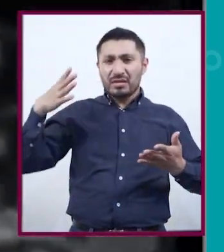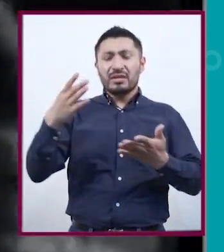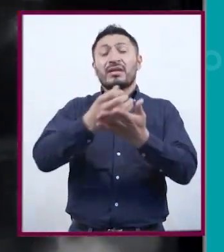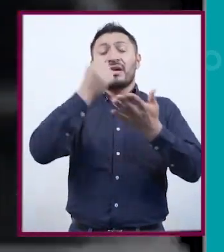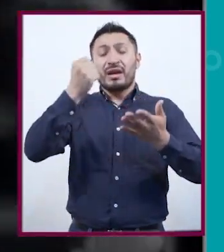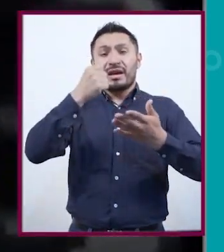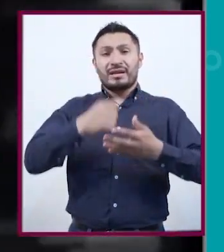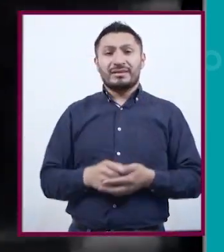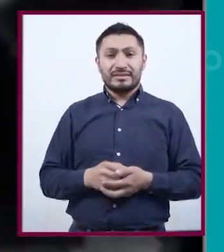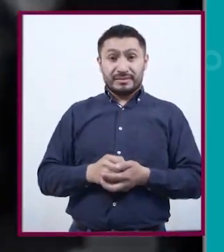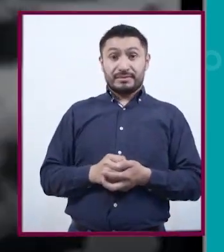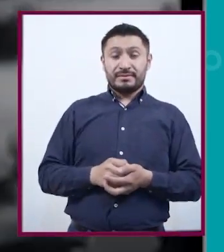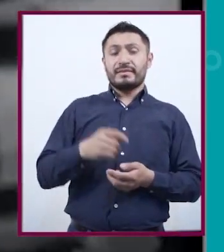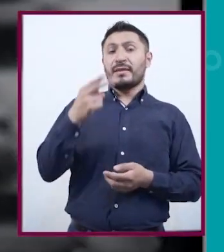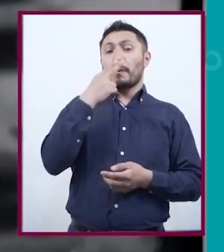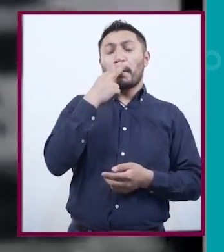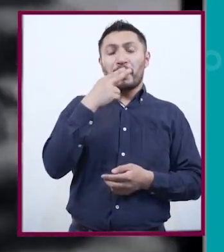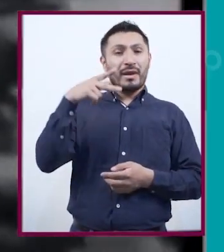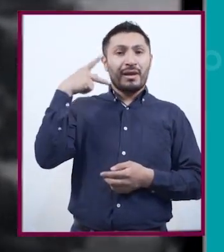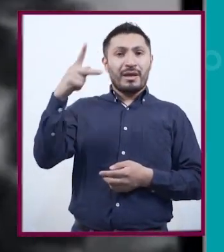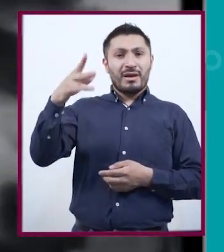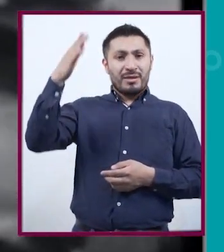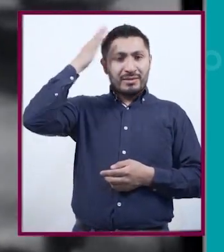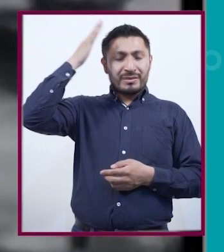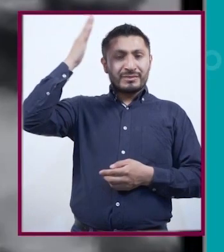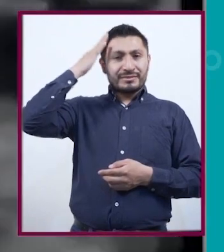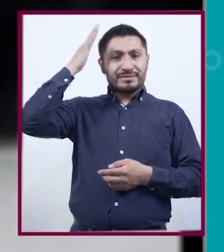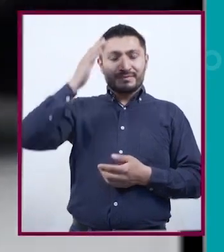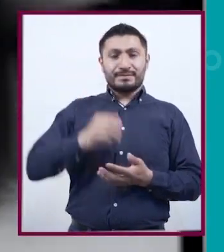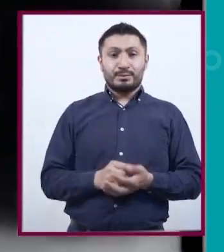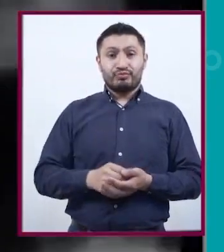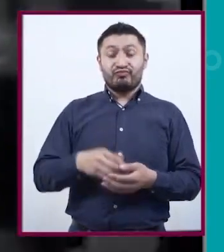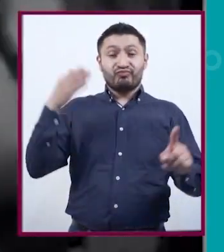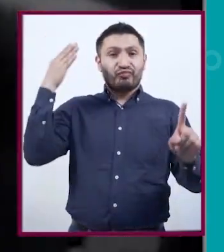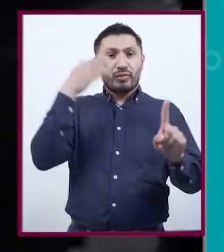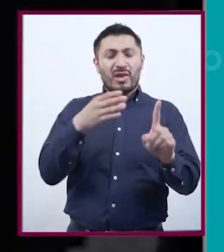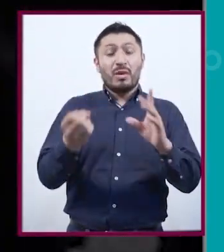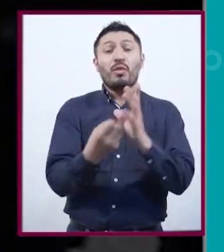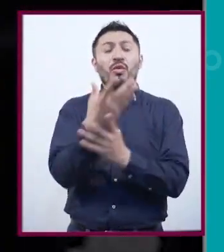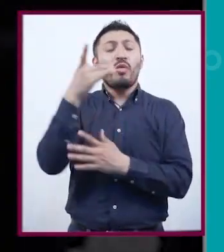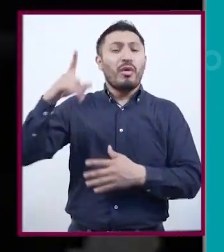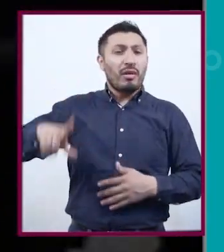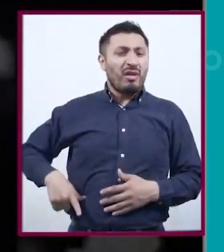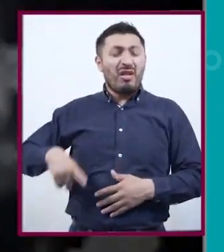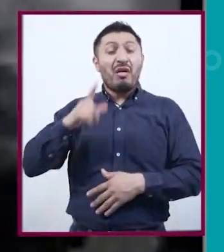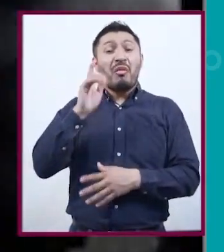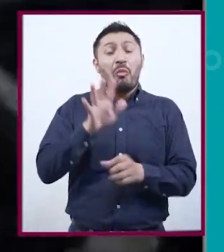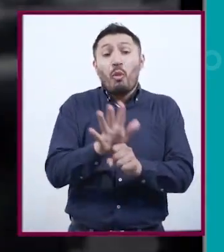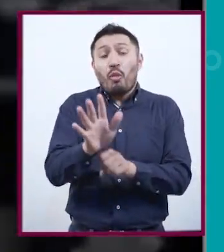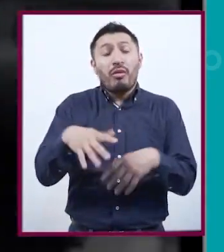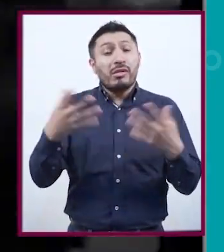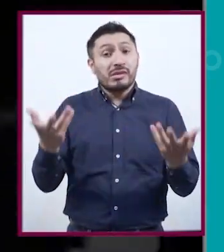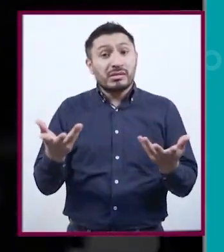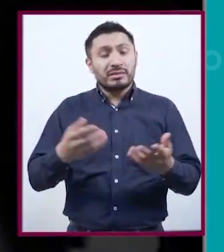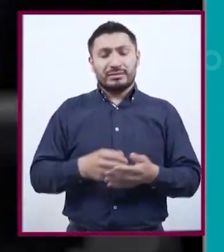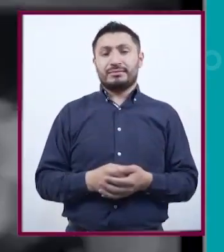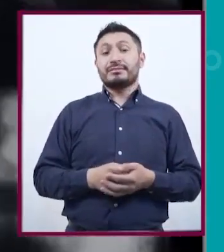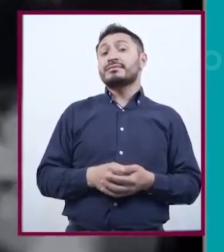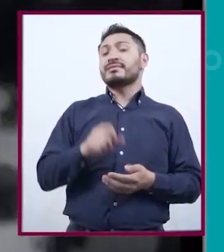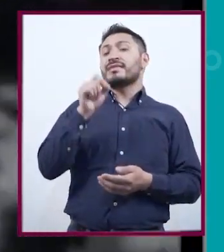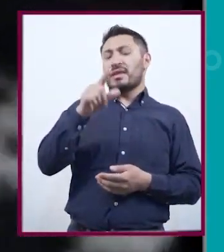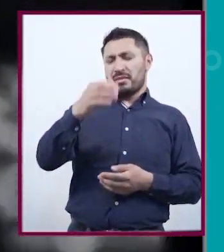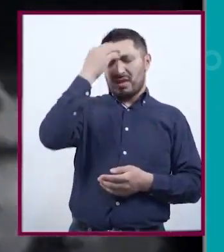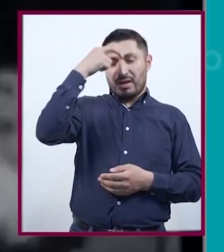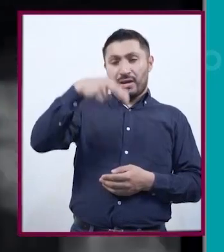el Partido Nacional Socialista Obrero Alemán, con Adolf Hitler como su máximo dirigente, la prioridad del nuevo